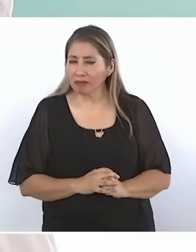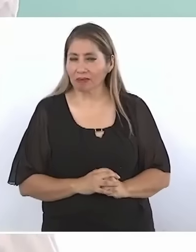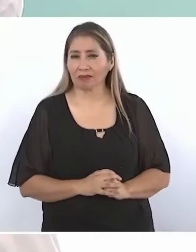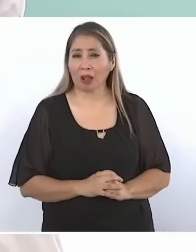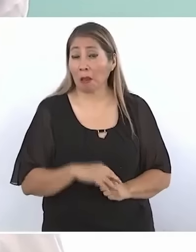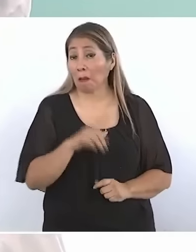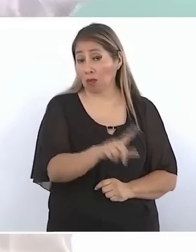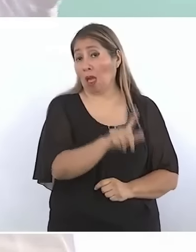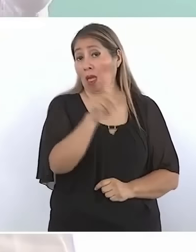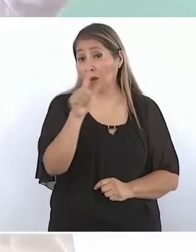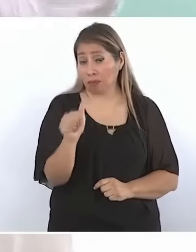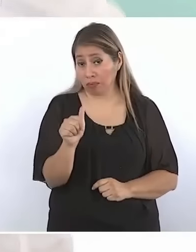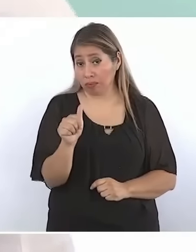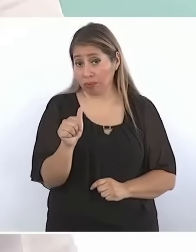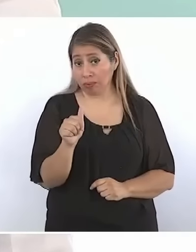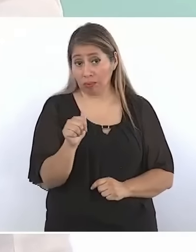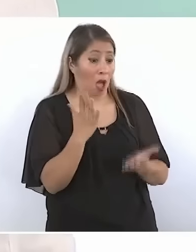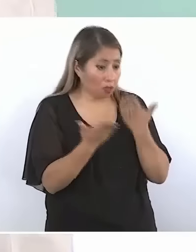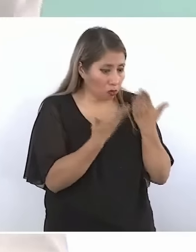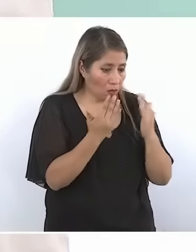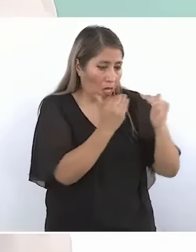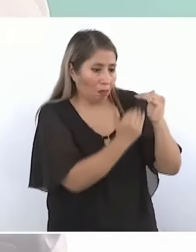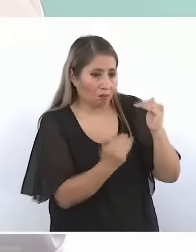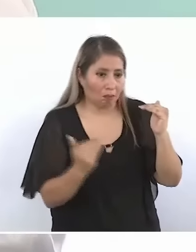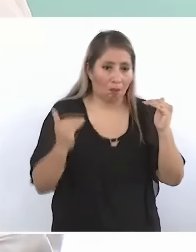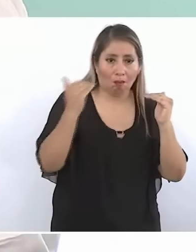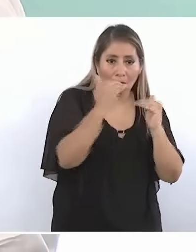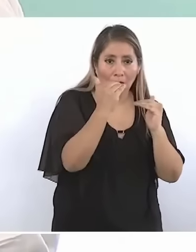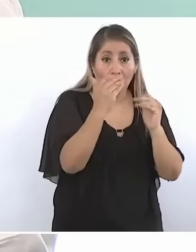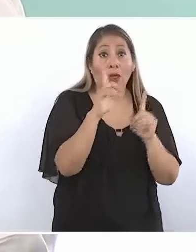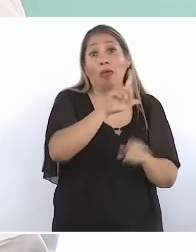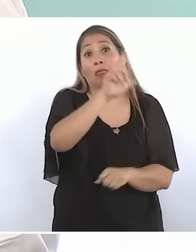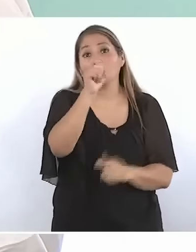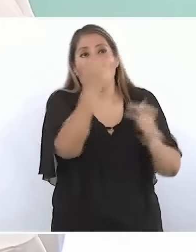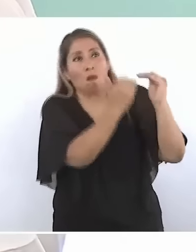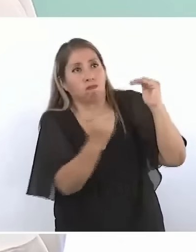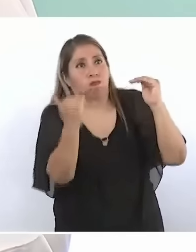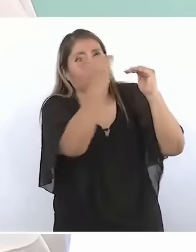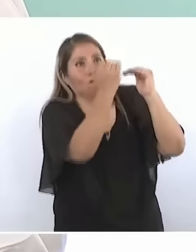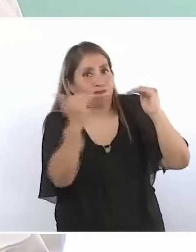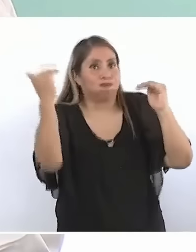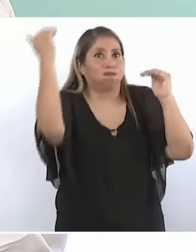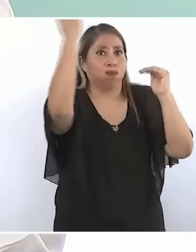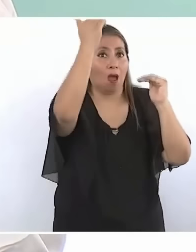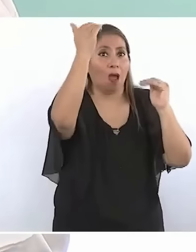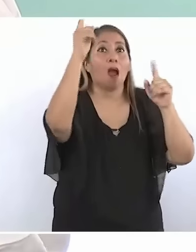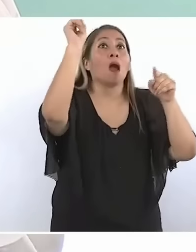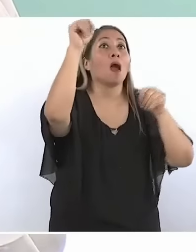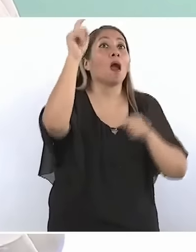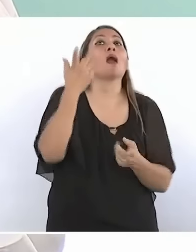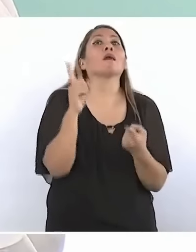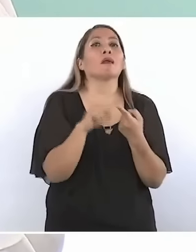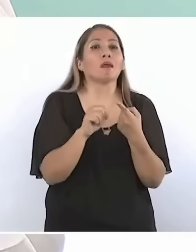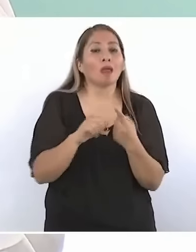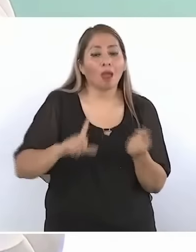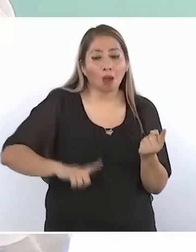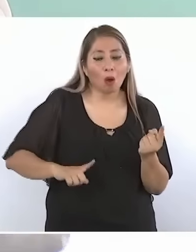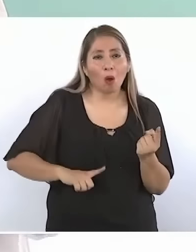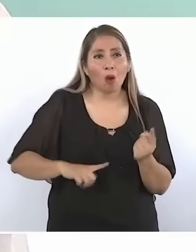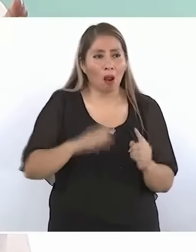Pero luego está la maestría y luego el doctorado. Fíjense quién va a gobernar